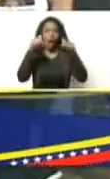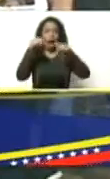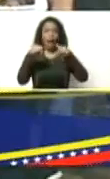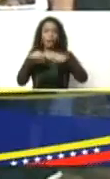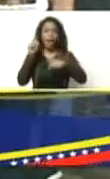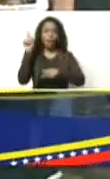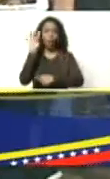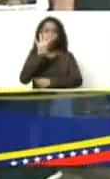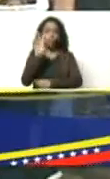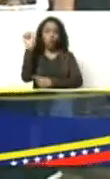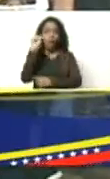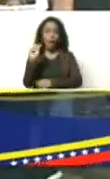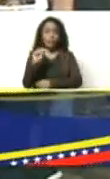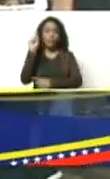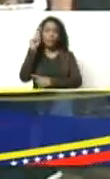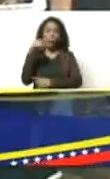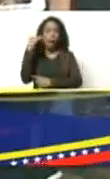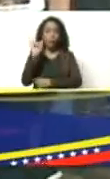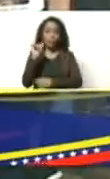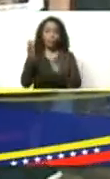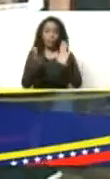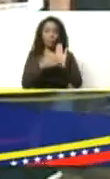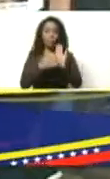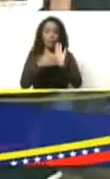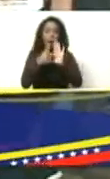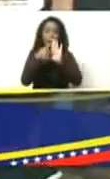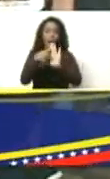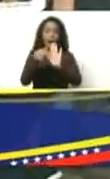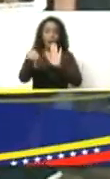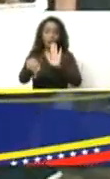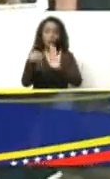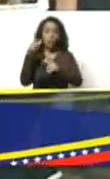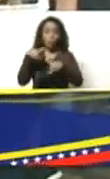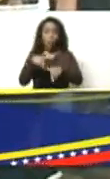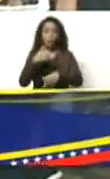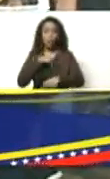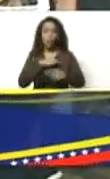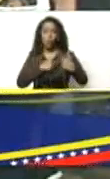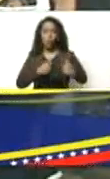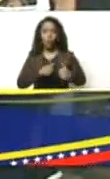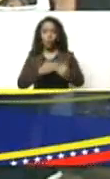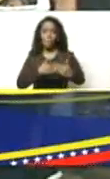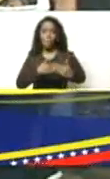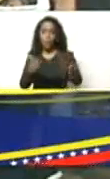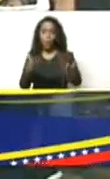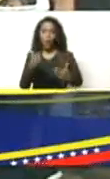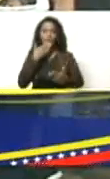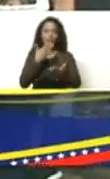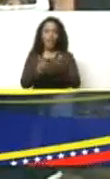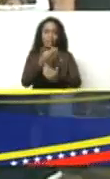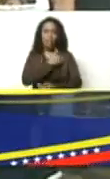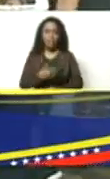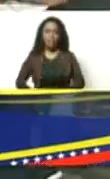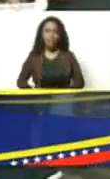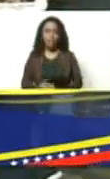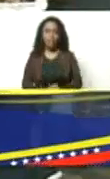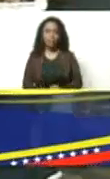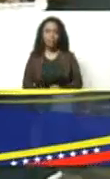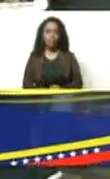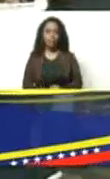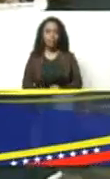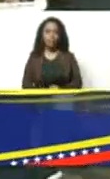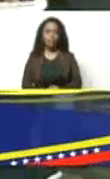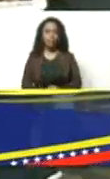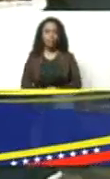Esas cuatro S también están latentes aquí en estos espacios y en nuestros corazones. Gracias, presidente.